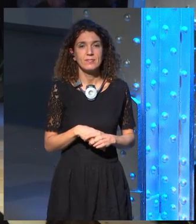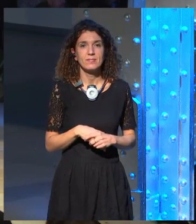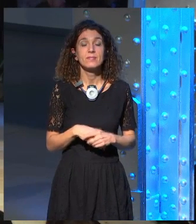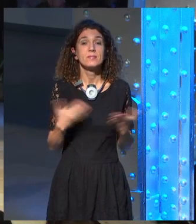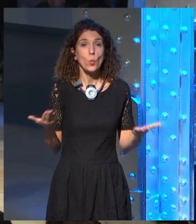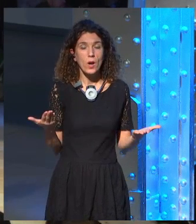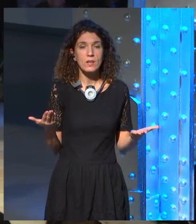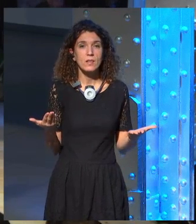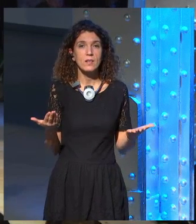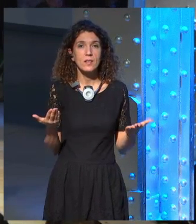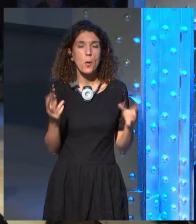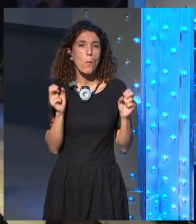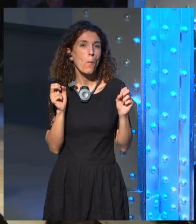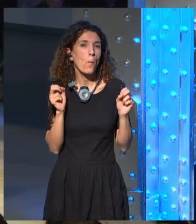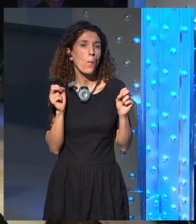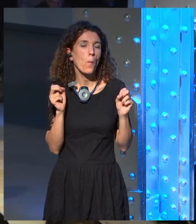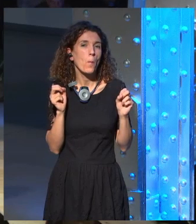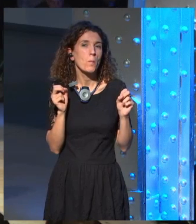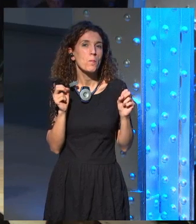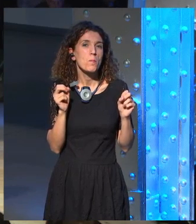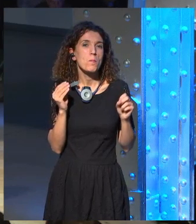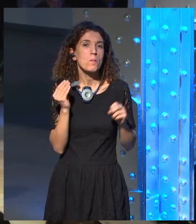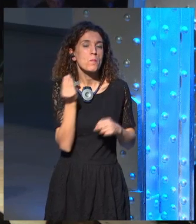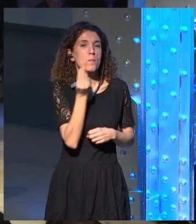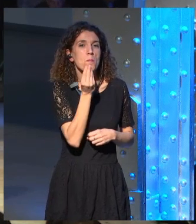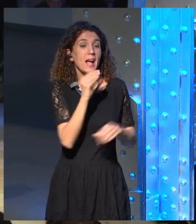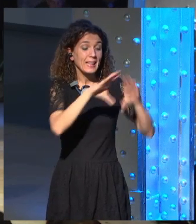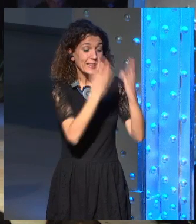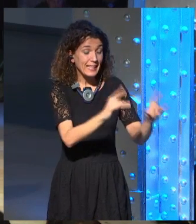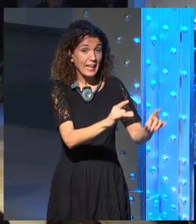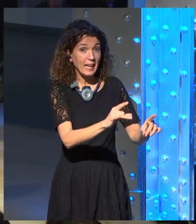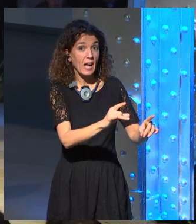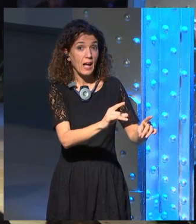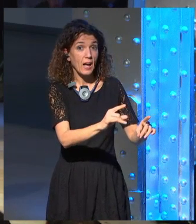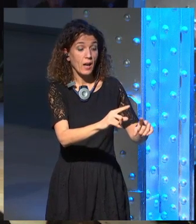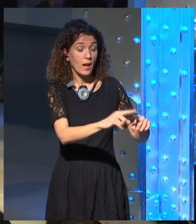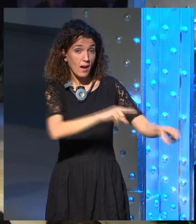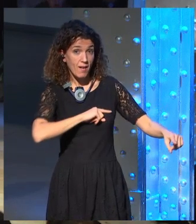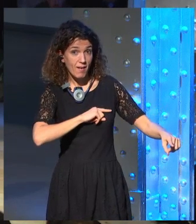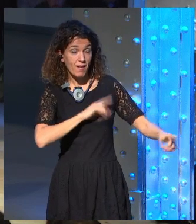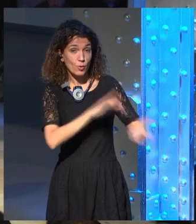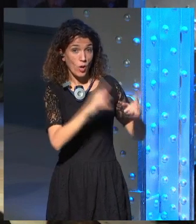¿Cuál fue la peor y la mejor noticia que le transmitieron desde la Tierra durante ese año?